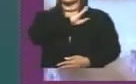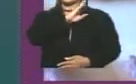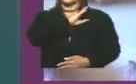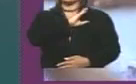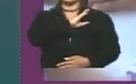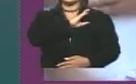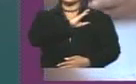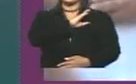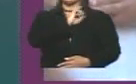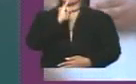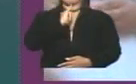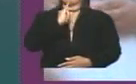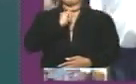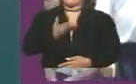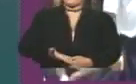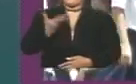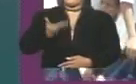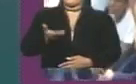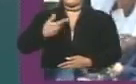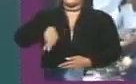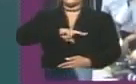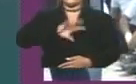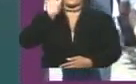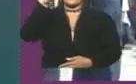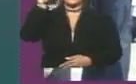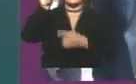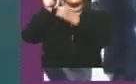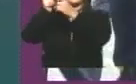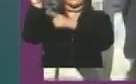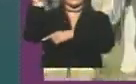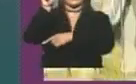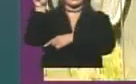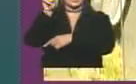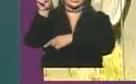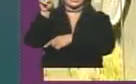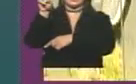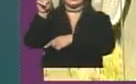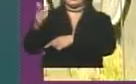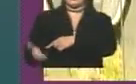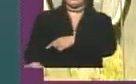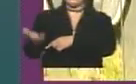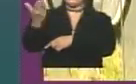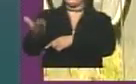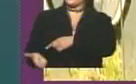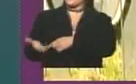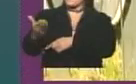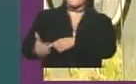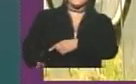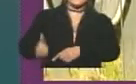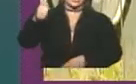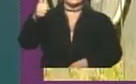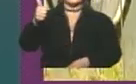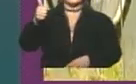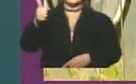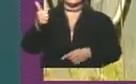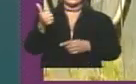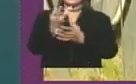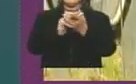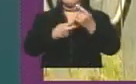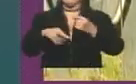que es los valores de una nación, de un país. Y en el caso nuestro, como nación